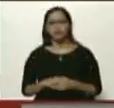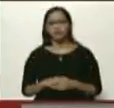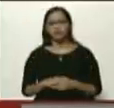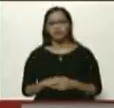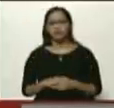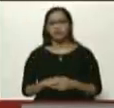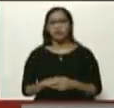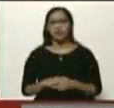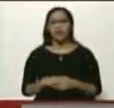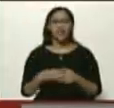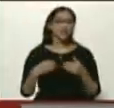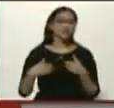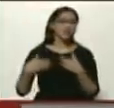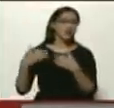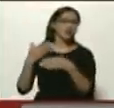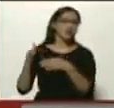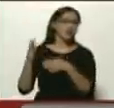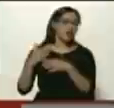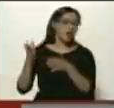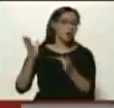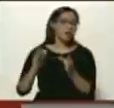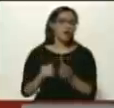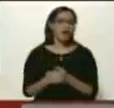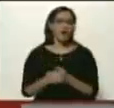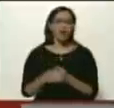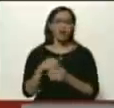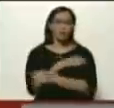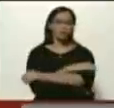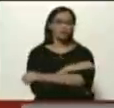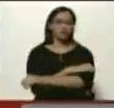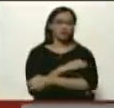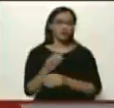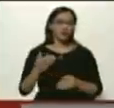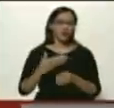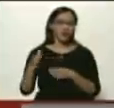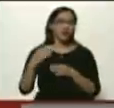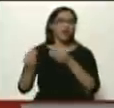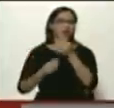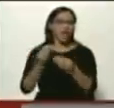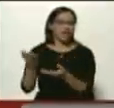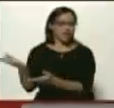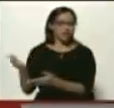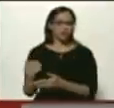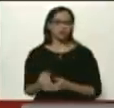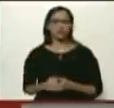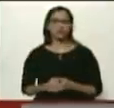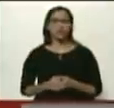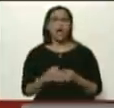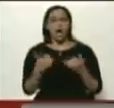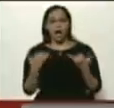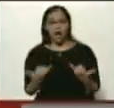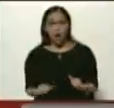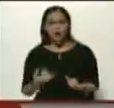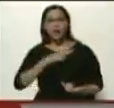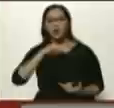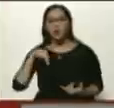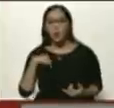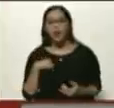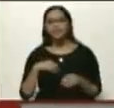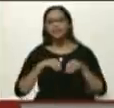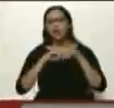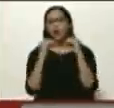Eso se lo dejamos nosotros a Bernabé, a William Dávila, que lo hagan ellos. Ahora, nuestra